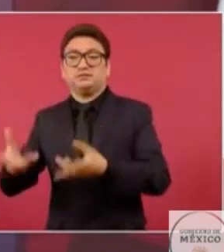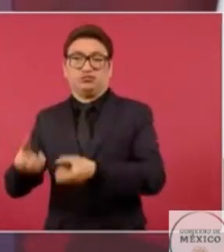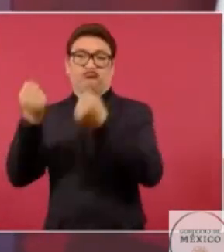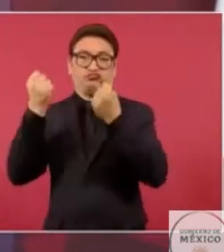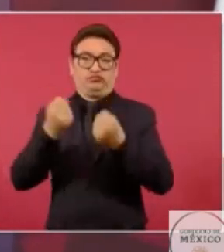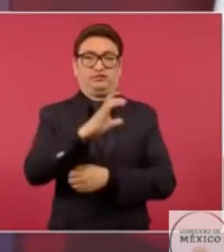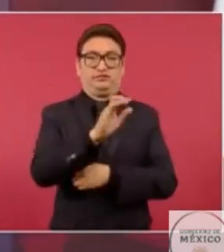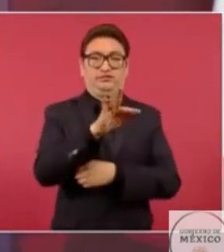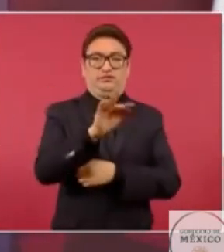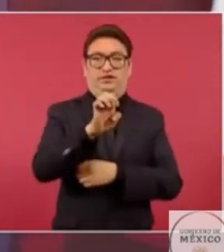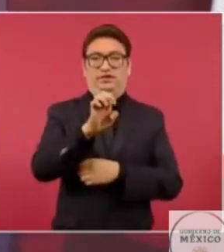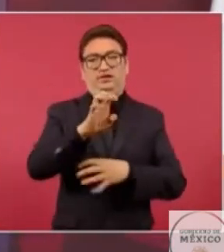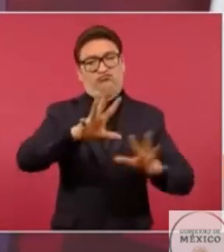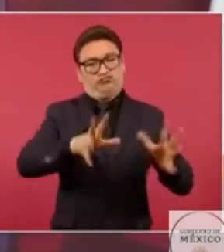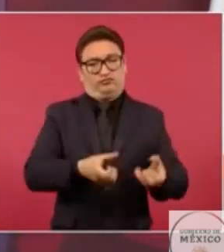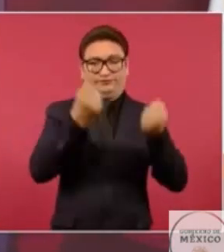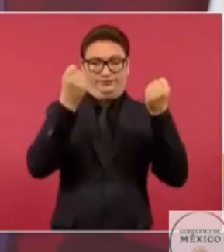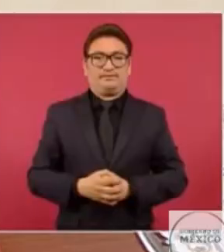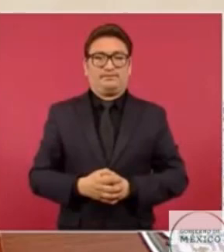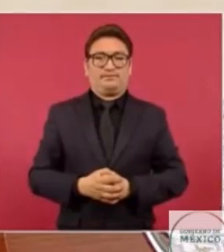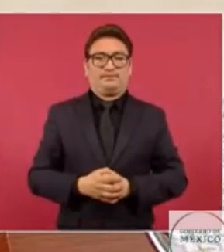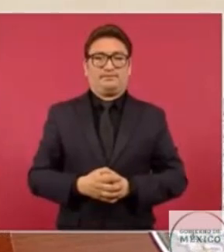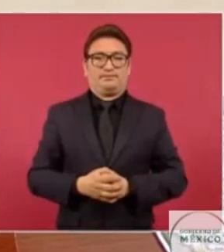Federal de Electricidad.